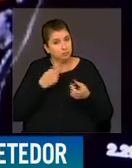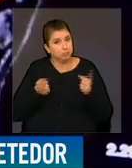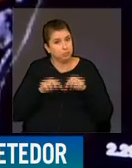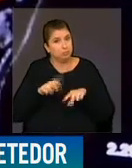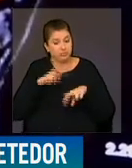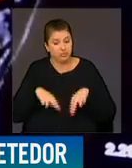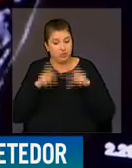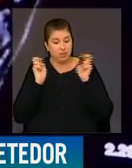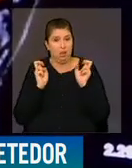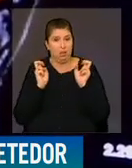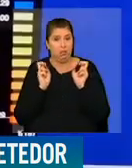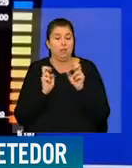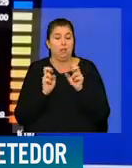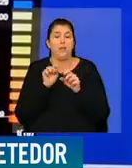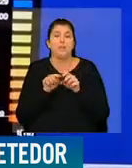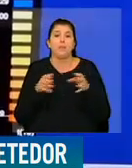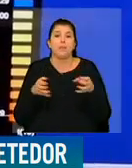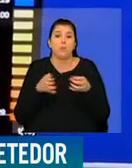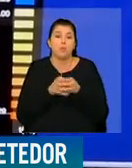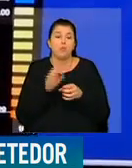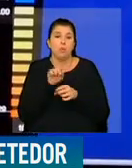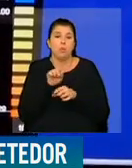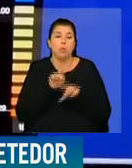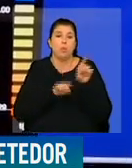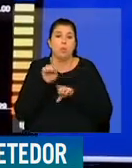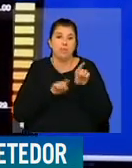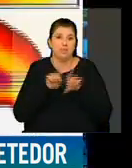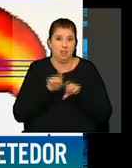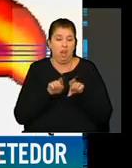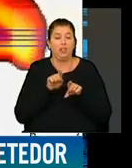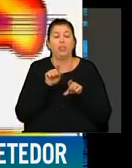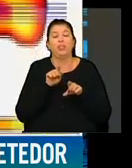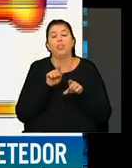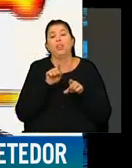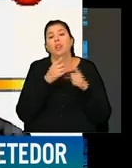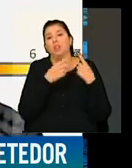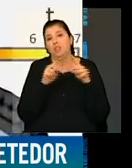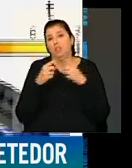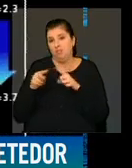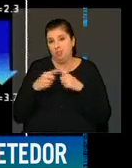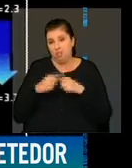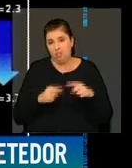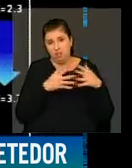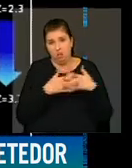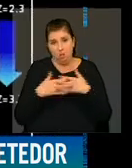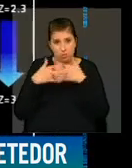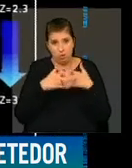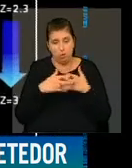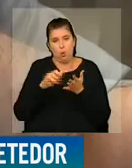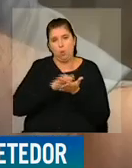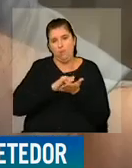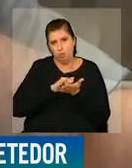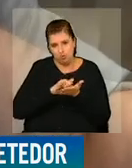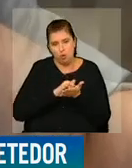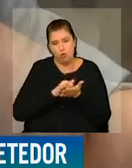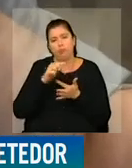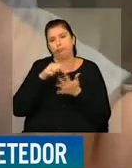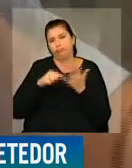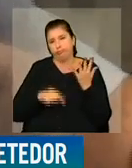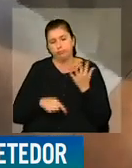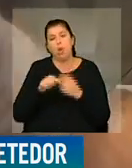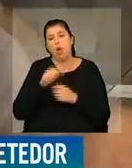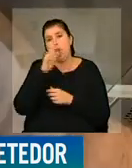Asociación Multidisciplinaria de Estudios Psicodélicos, la Universidad de Johns Hopkins, la Universidad de Yale, la de California, la de Nueva York, Columbia, Campus Berkeley y el